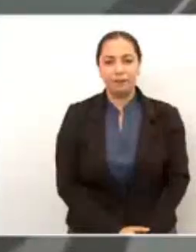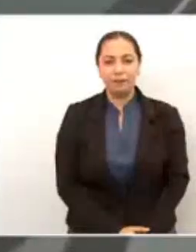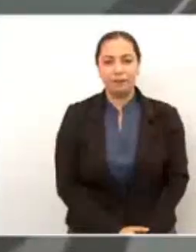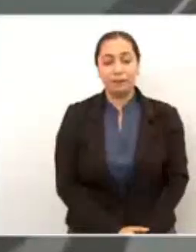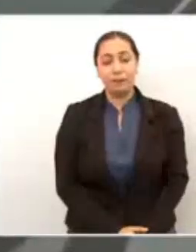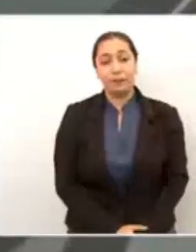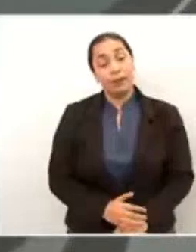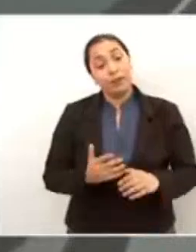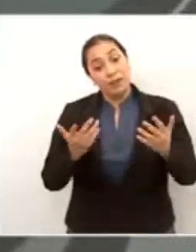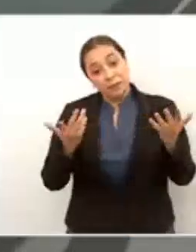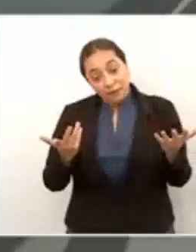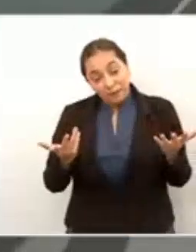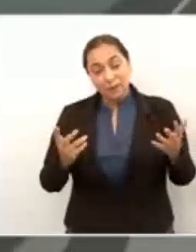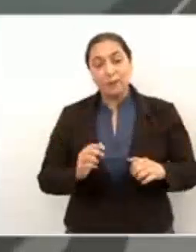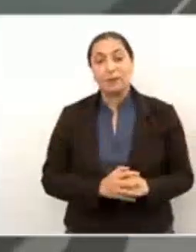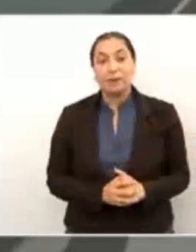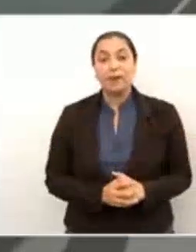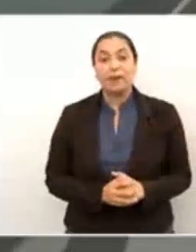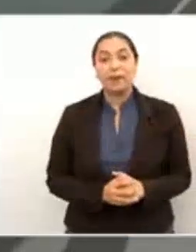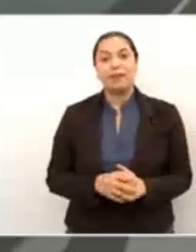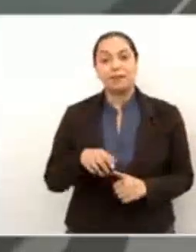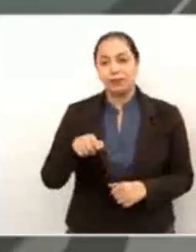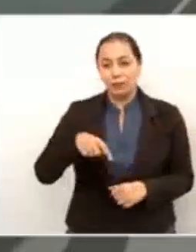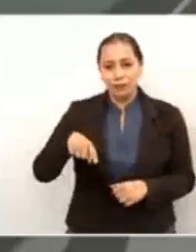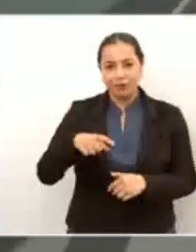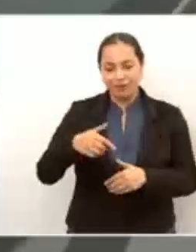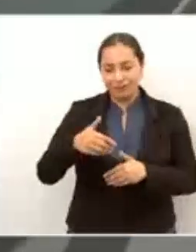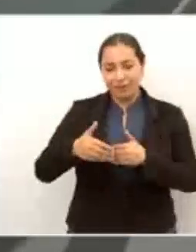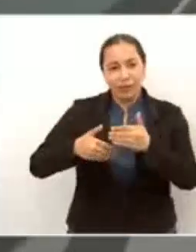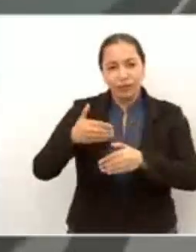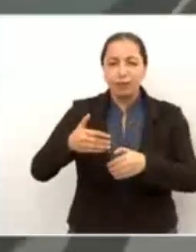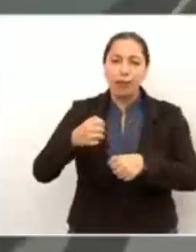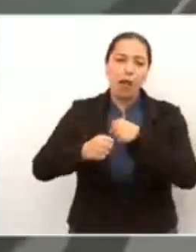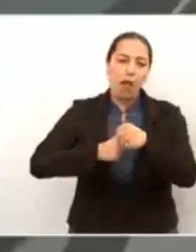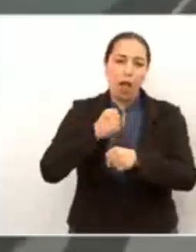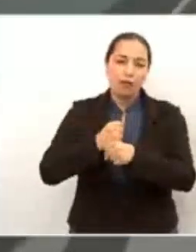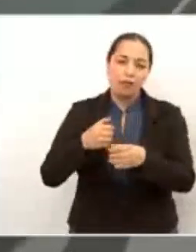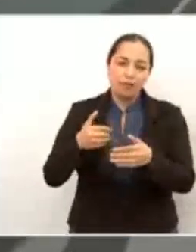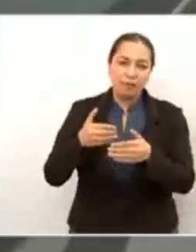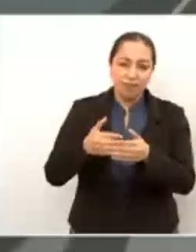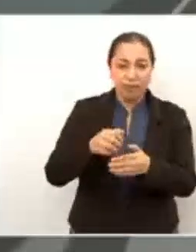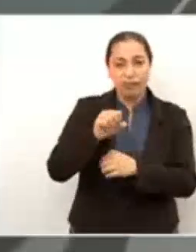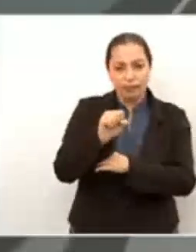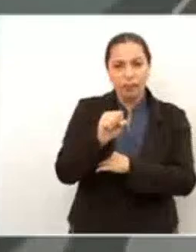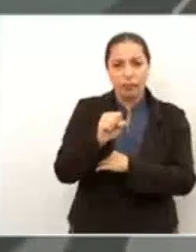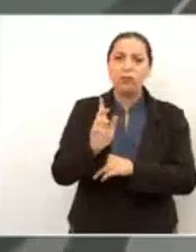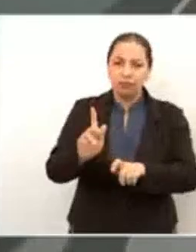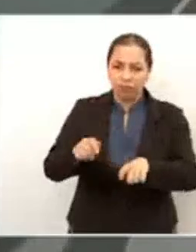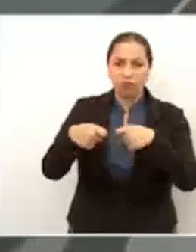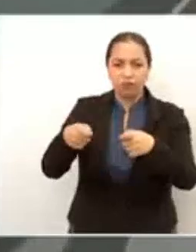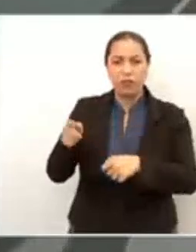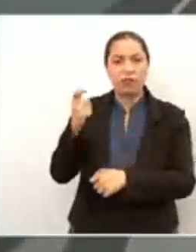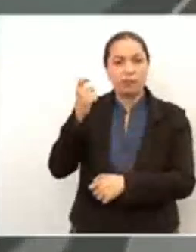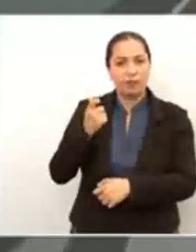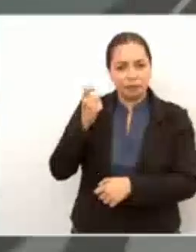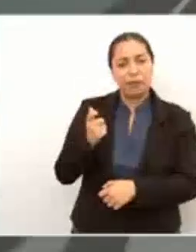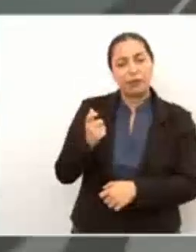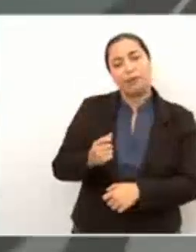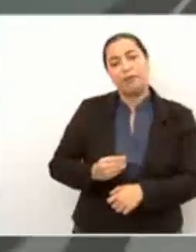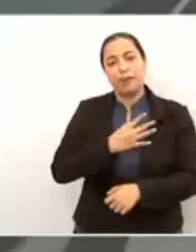Así que al llegar a los 60 años, pensión Mujeres Bienestar, solo para